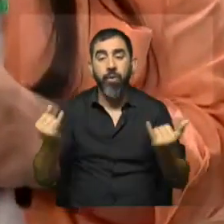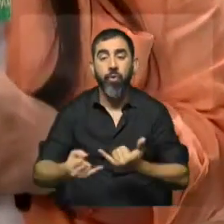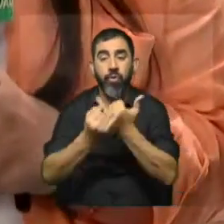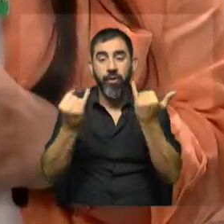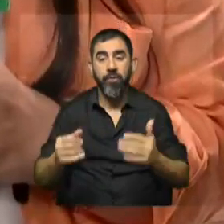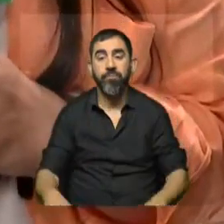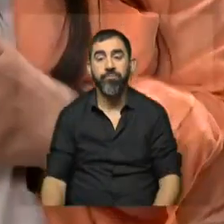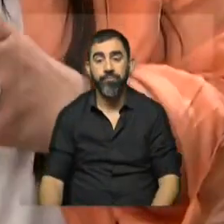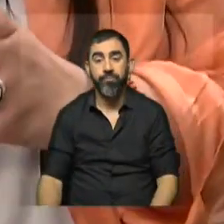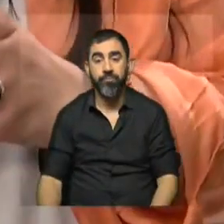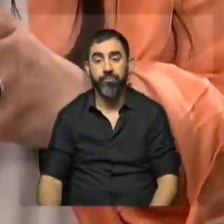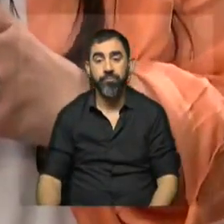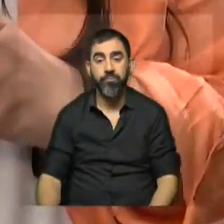ti.